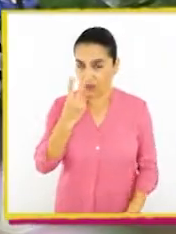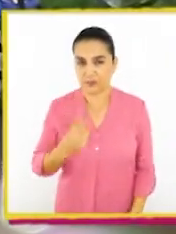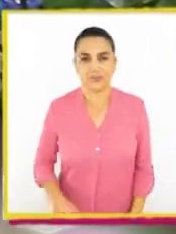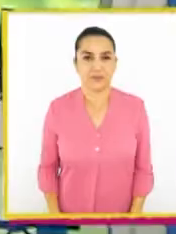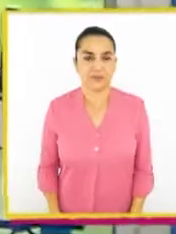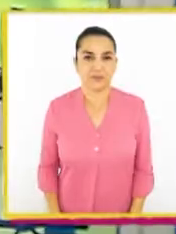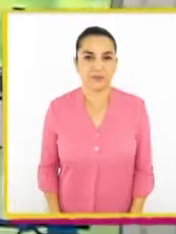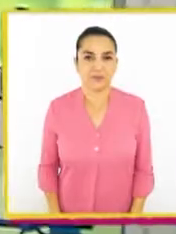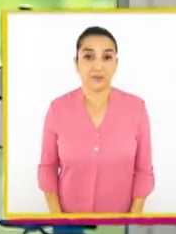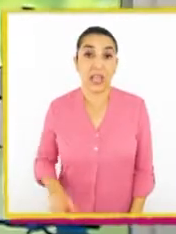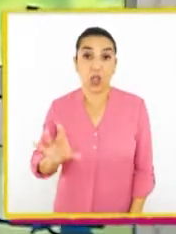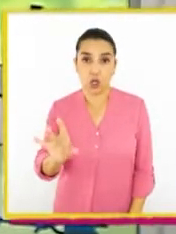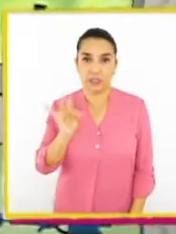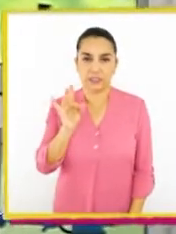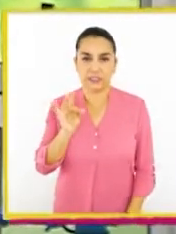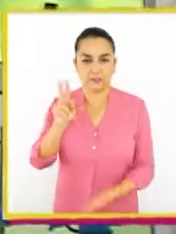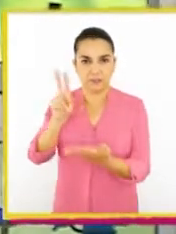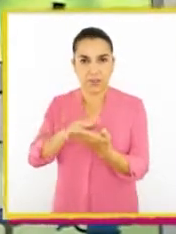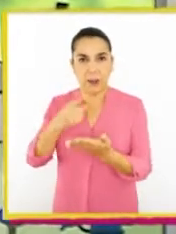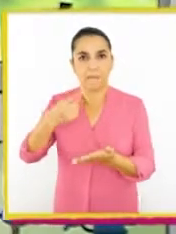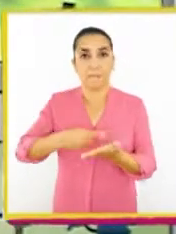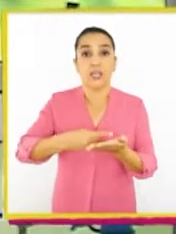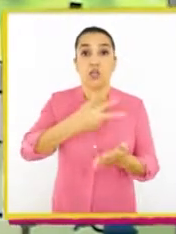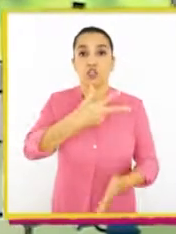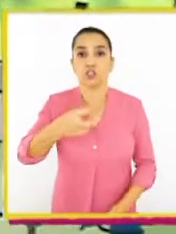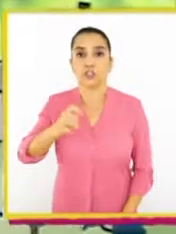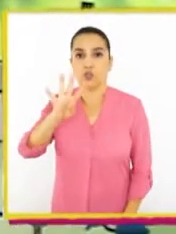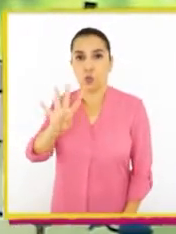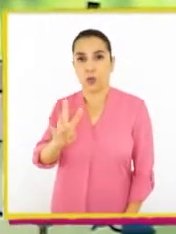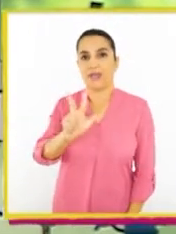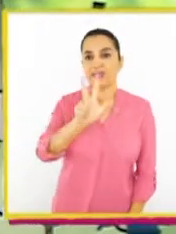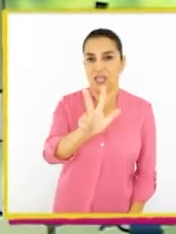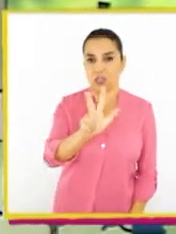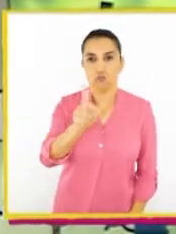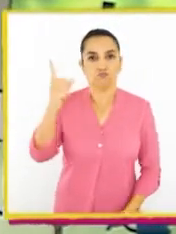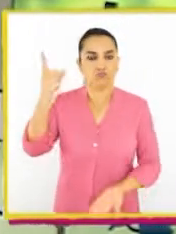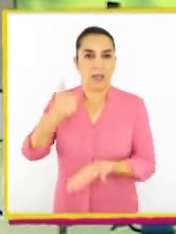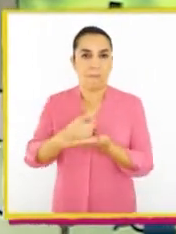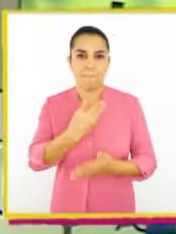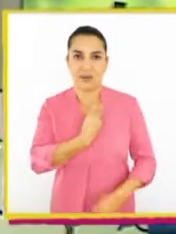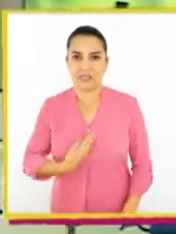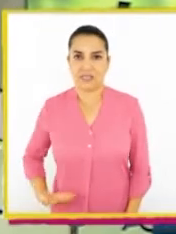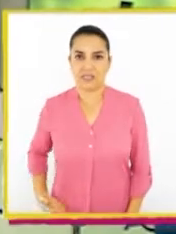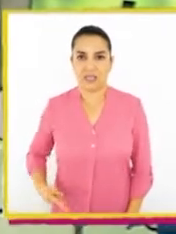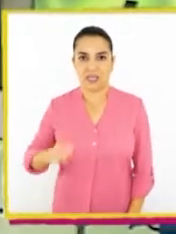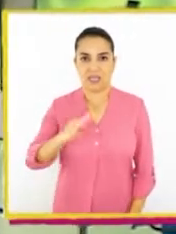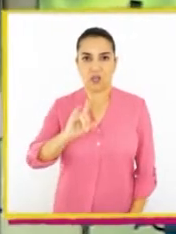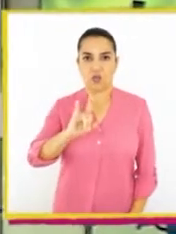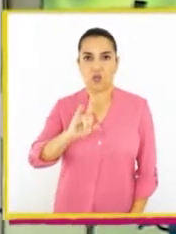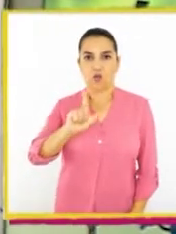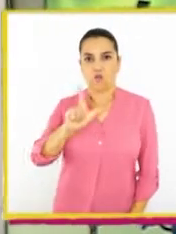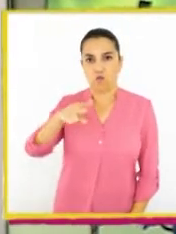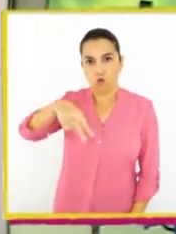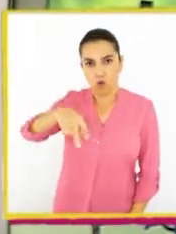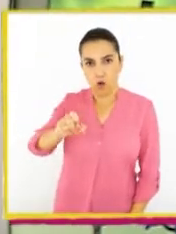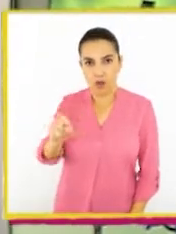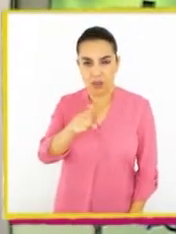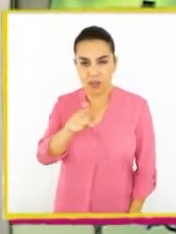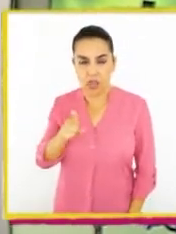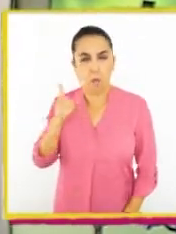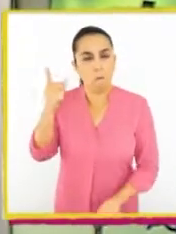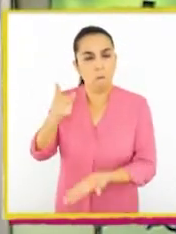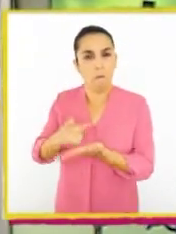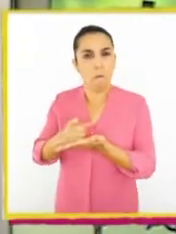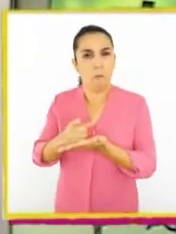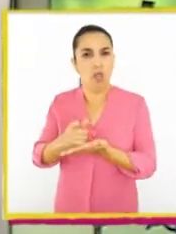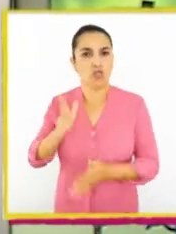A ver, aquí yo tengo algo. Dice que en 1848, por encargo del presidente Bulnes, don Vicente